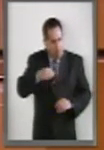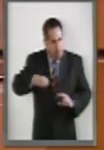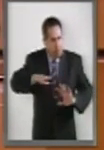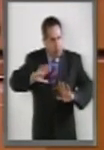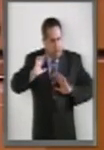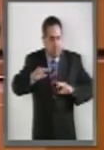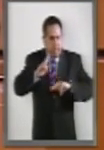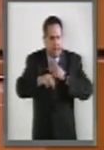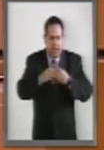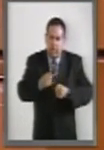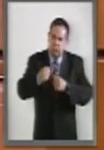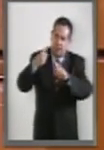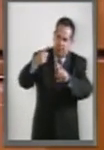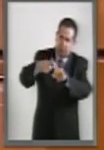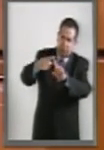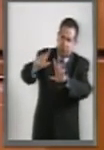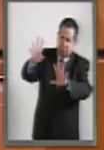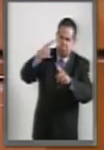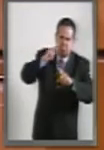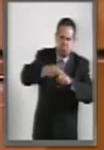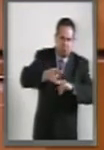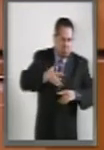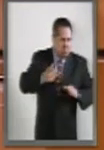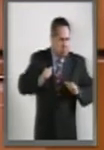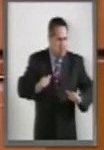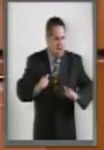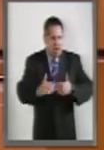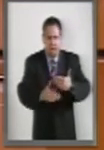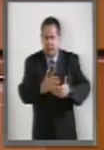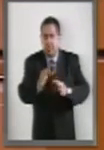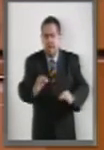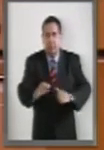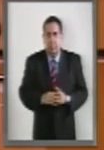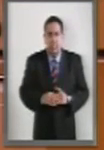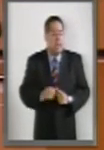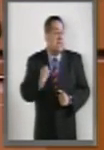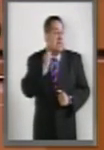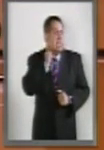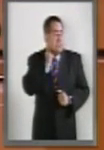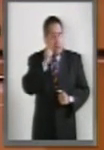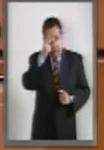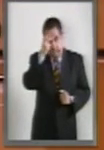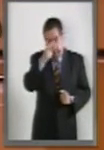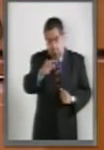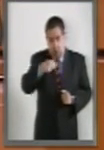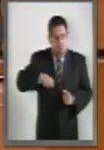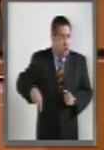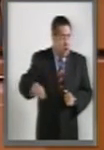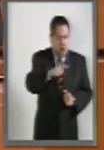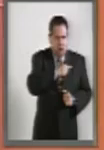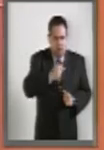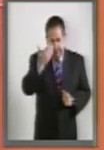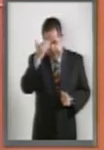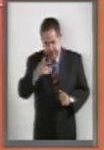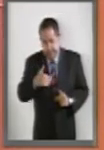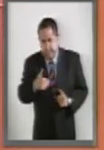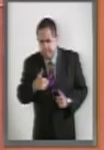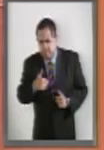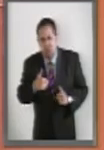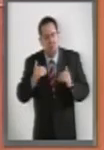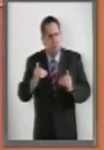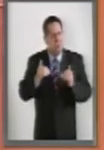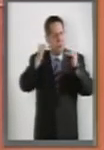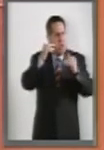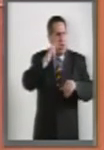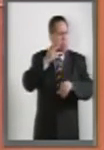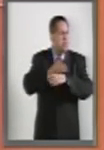señales positivas del frente al paquete económico. El Senado de la República sabrá estar a la altura de